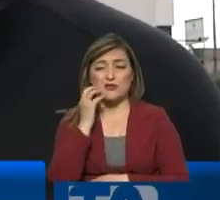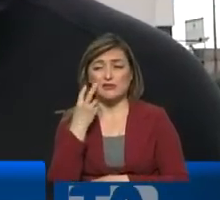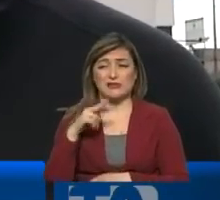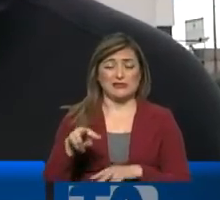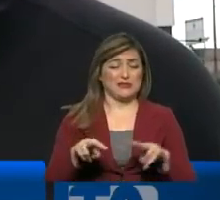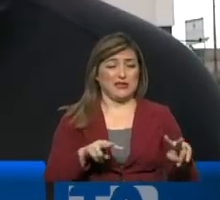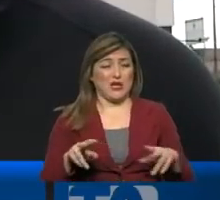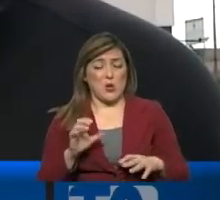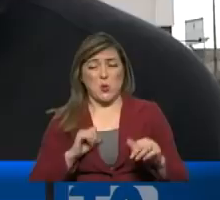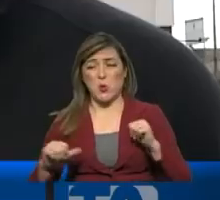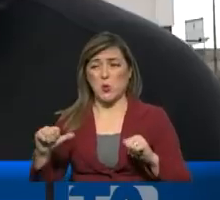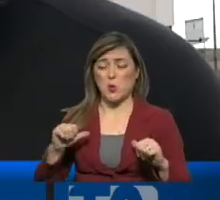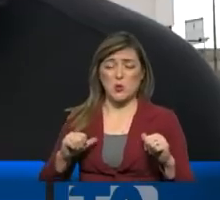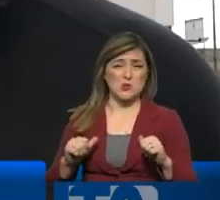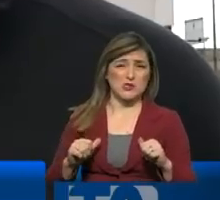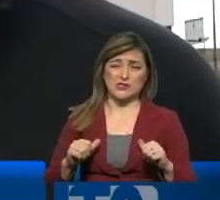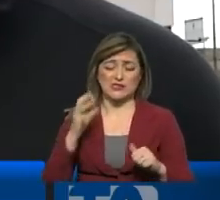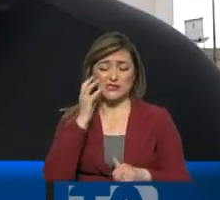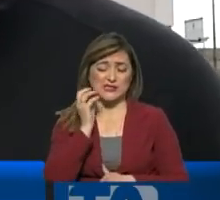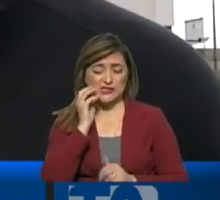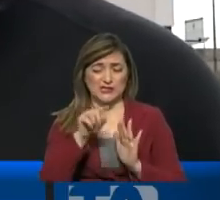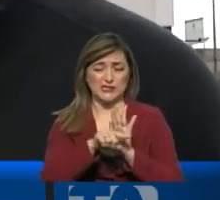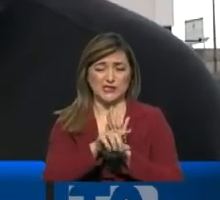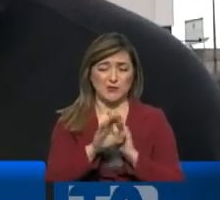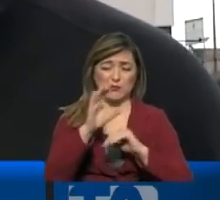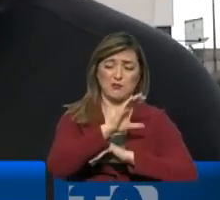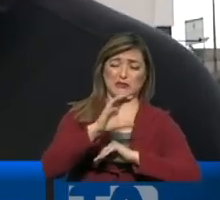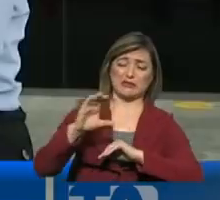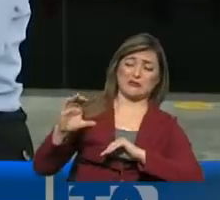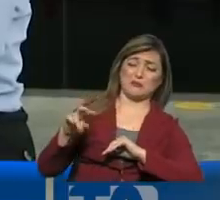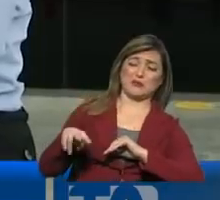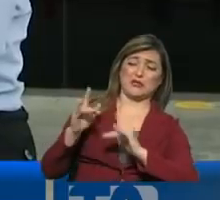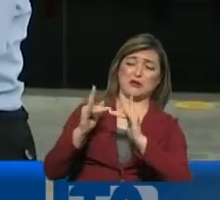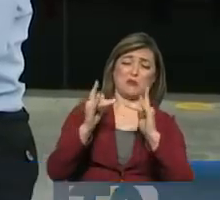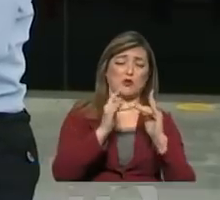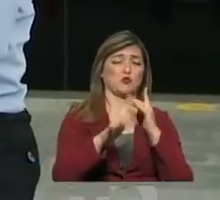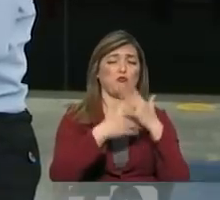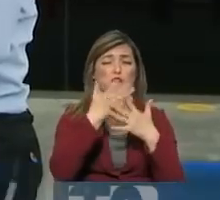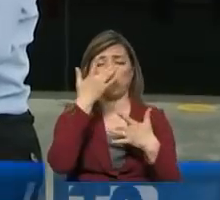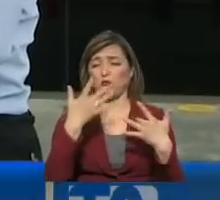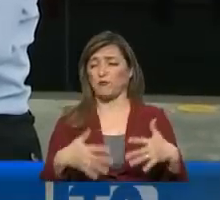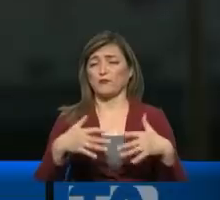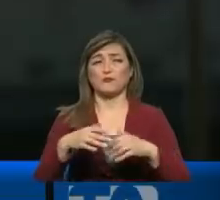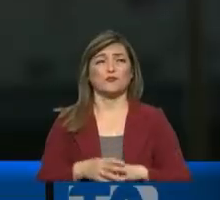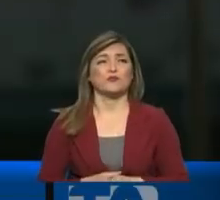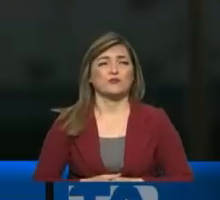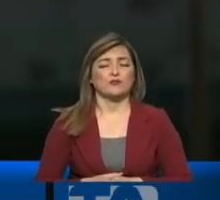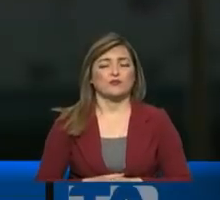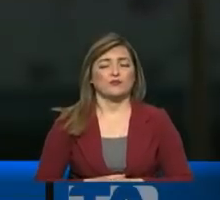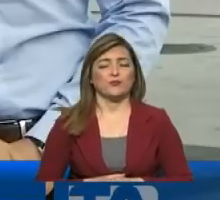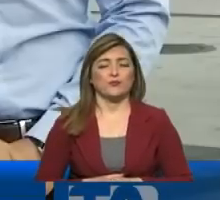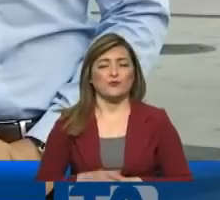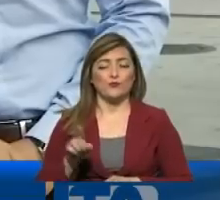de todos los que están alrededor en ese piso, porque todos están mal. Ahí mismo encontramos a doña Fanny saliendo